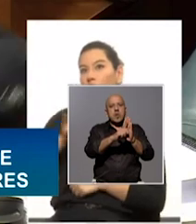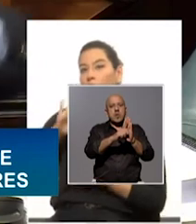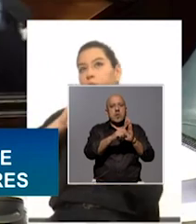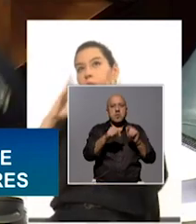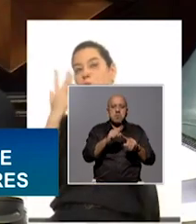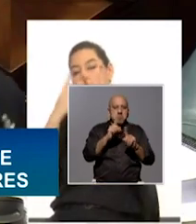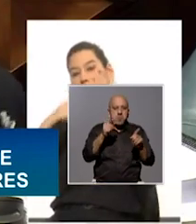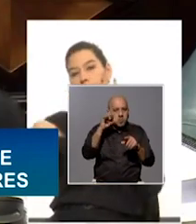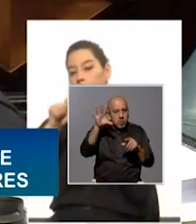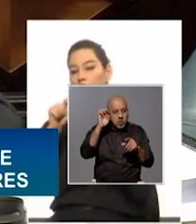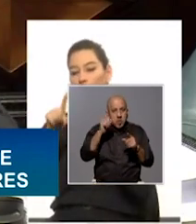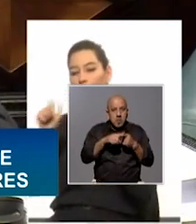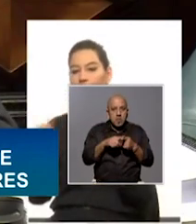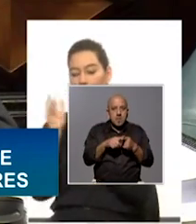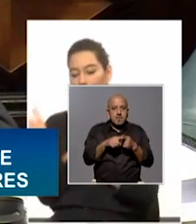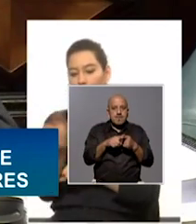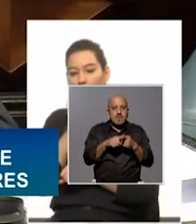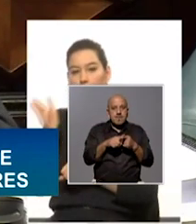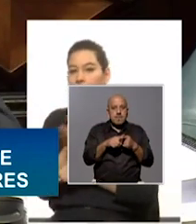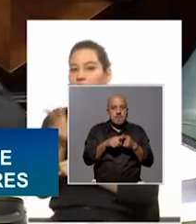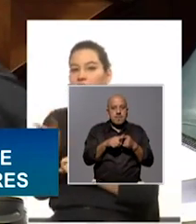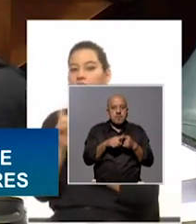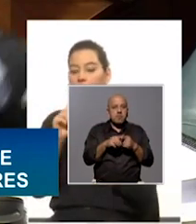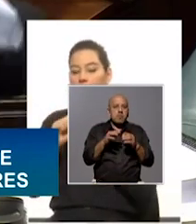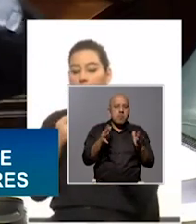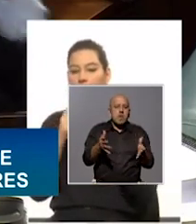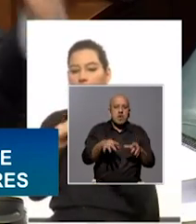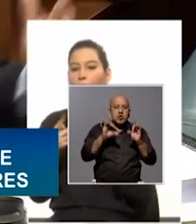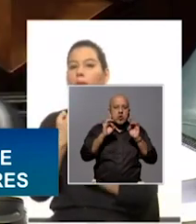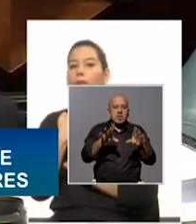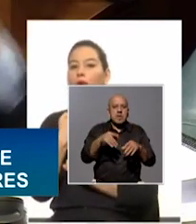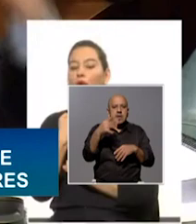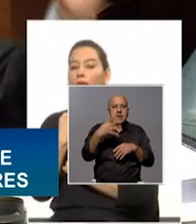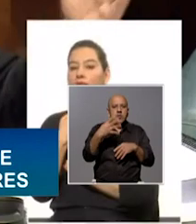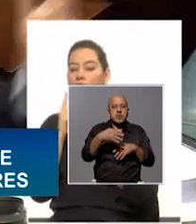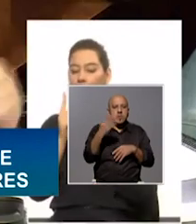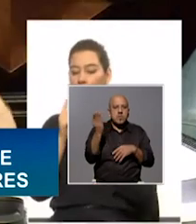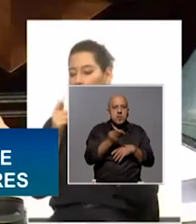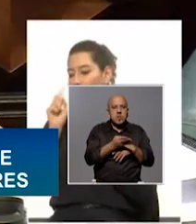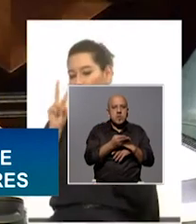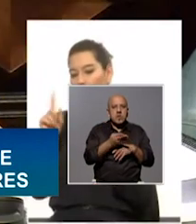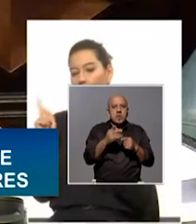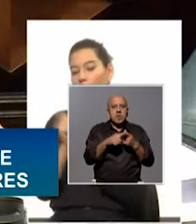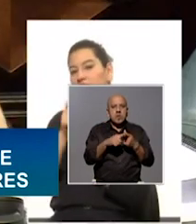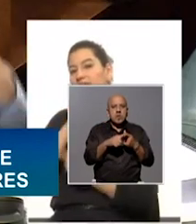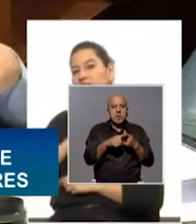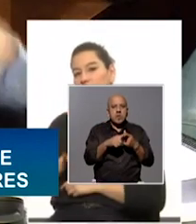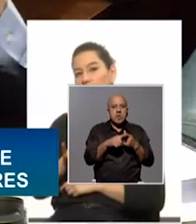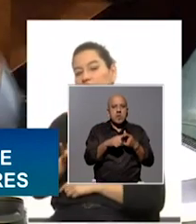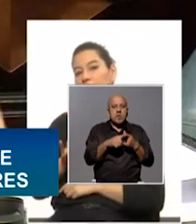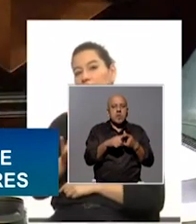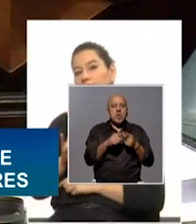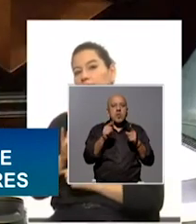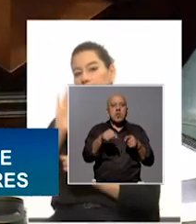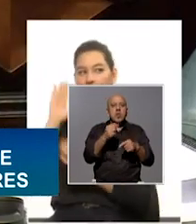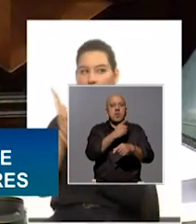como éste prácticamente digamos sólo el 14 por ciento del proyecto tal cual lo